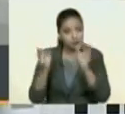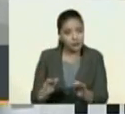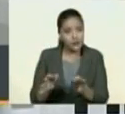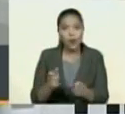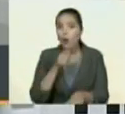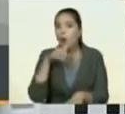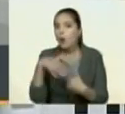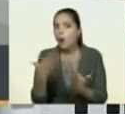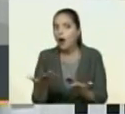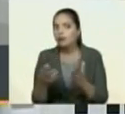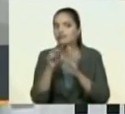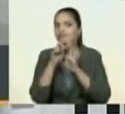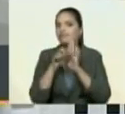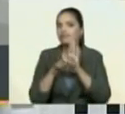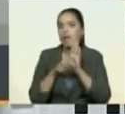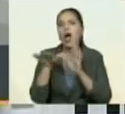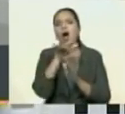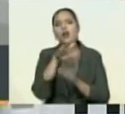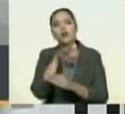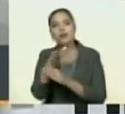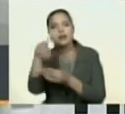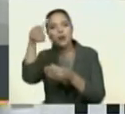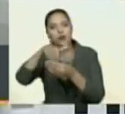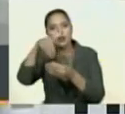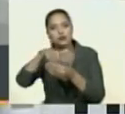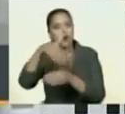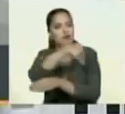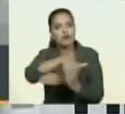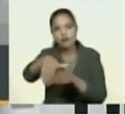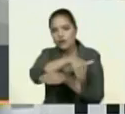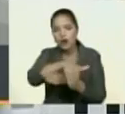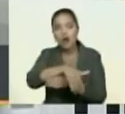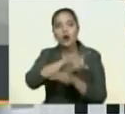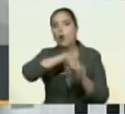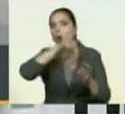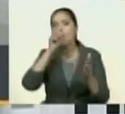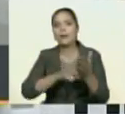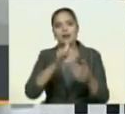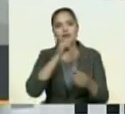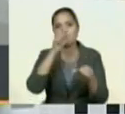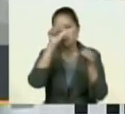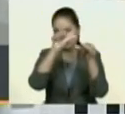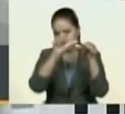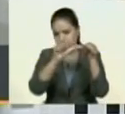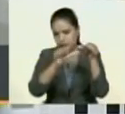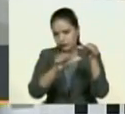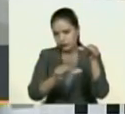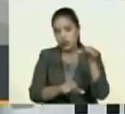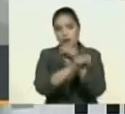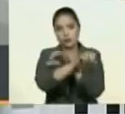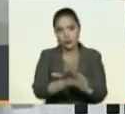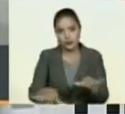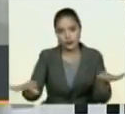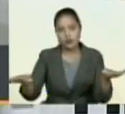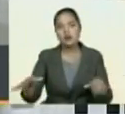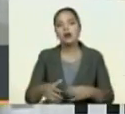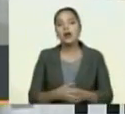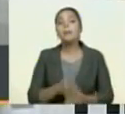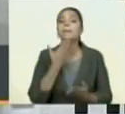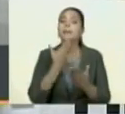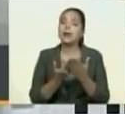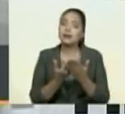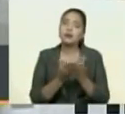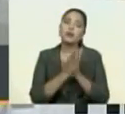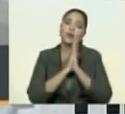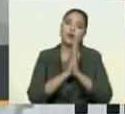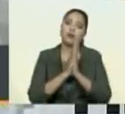de cuáles son esas medidas, a dónde acudir, toda la información que hemos venido desplegando. Y les pedimos una